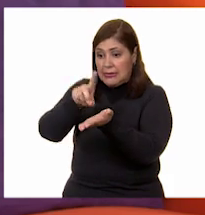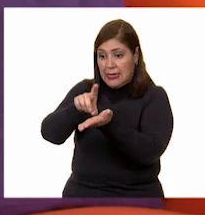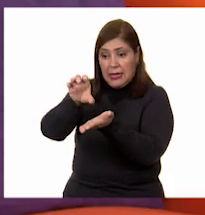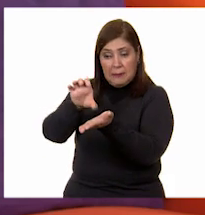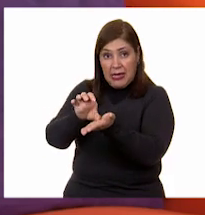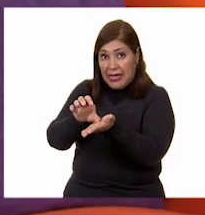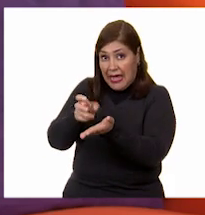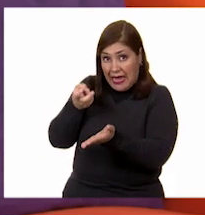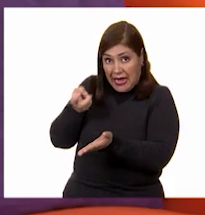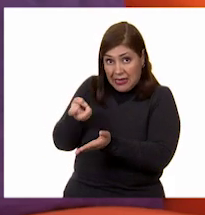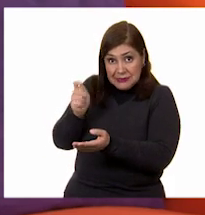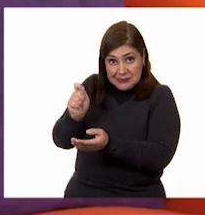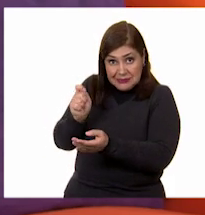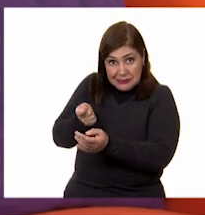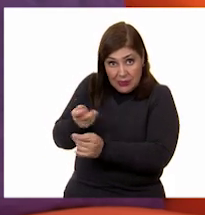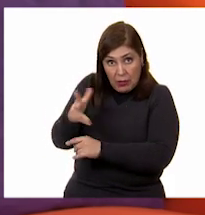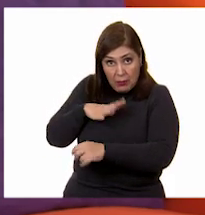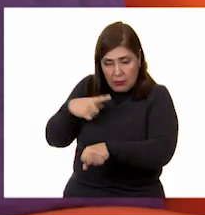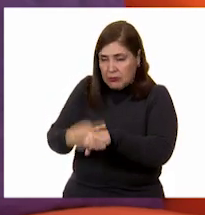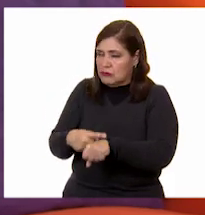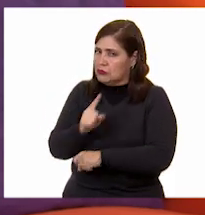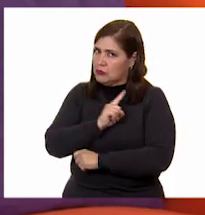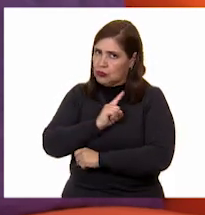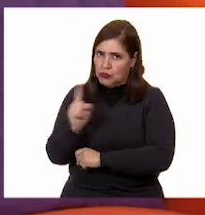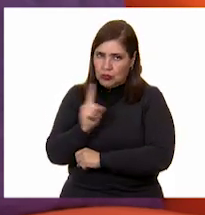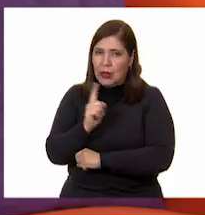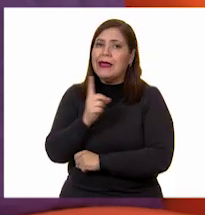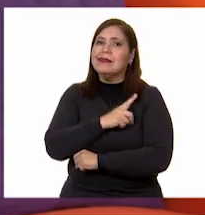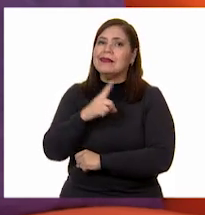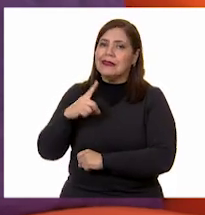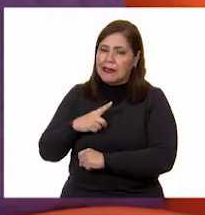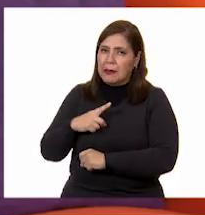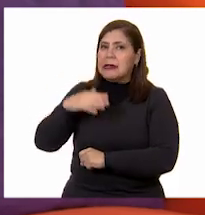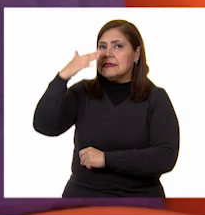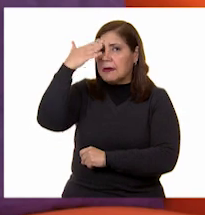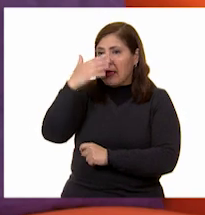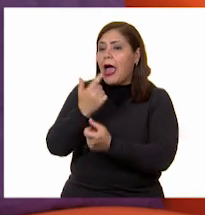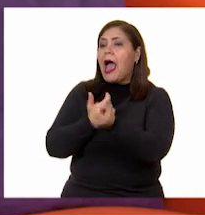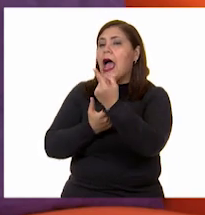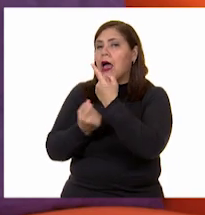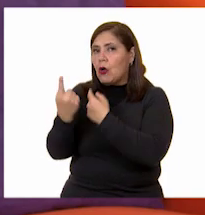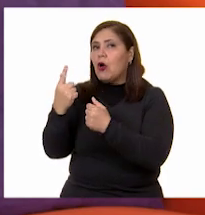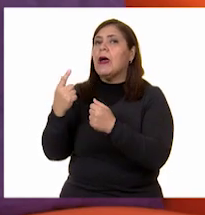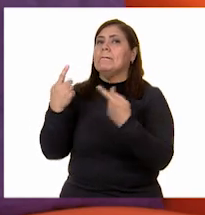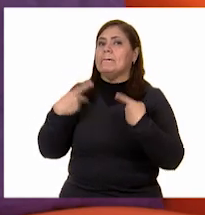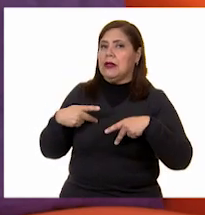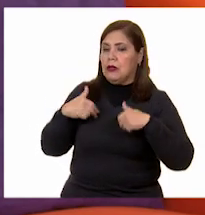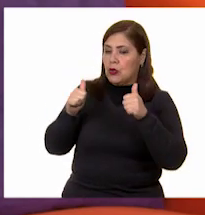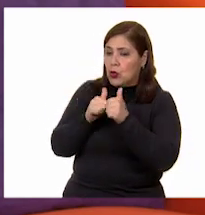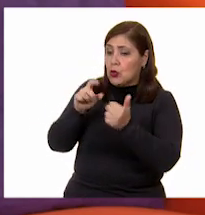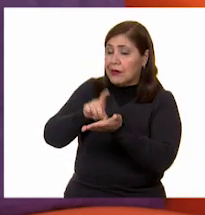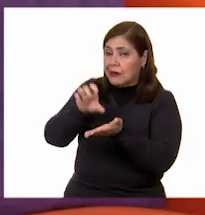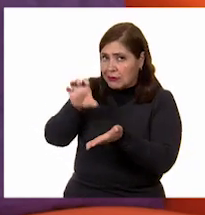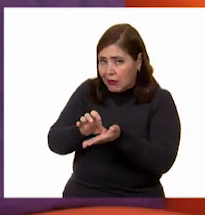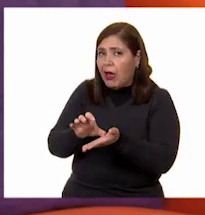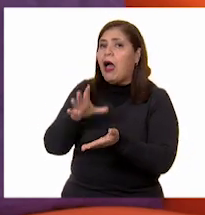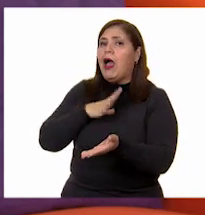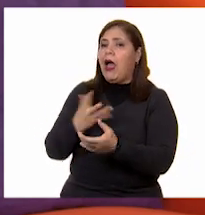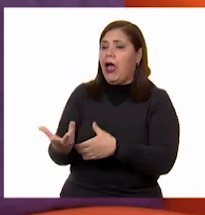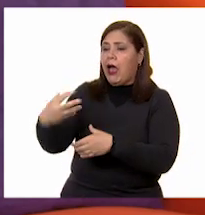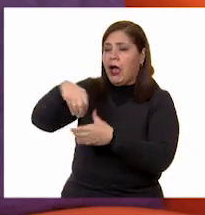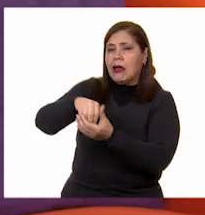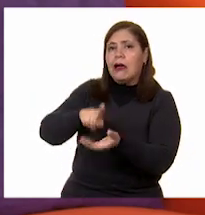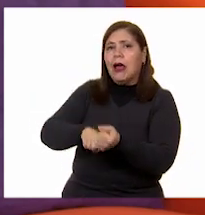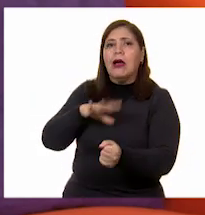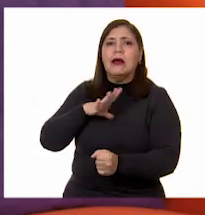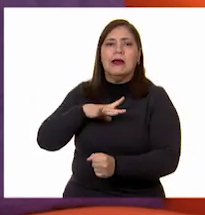no es una enfermedad. Sin embargo, es necesario tener en cuenta que algunas condiciones de discapacidad tienen agregados problemas